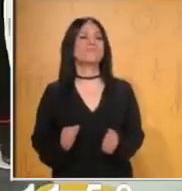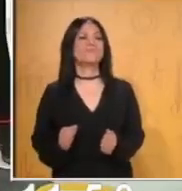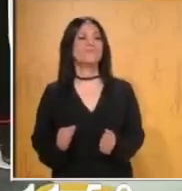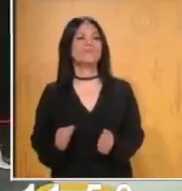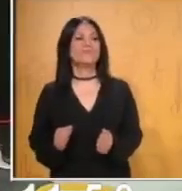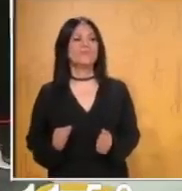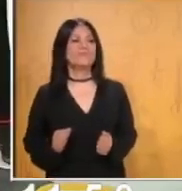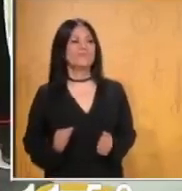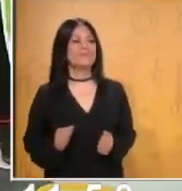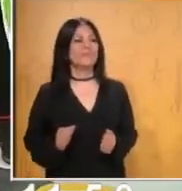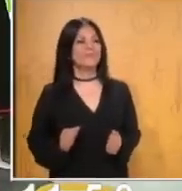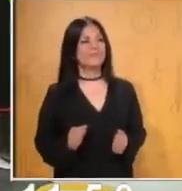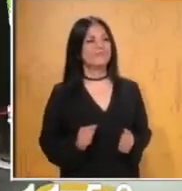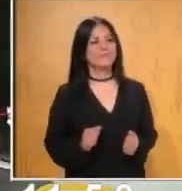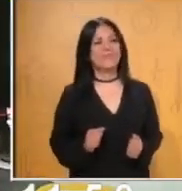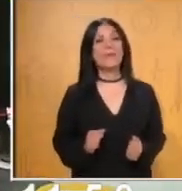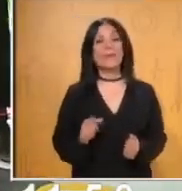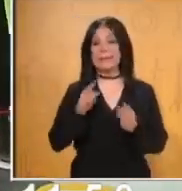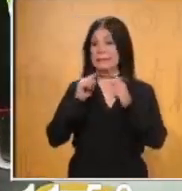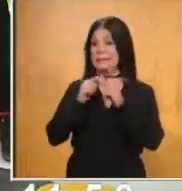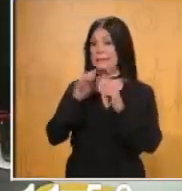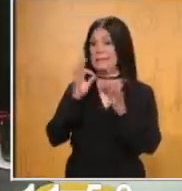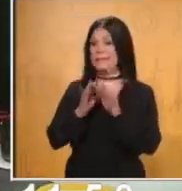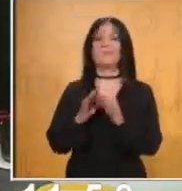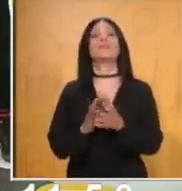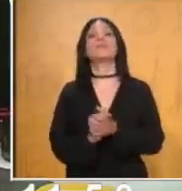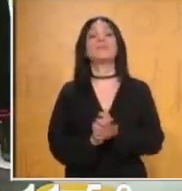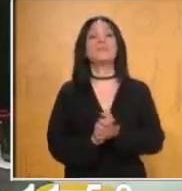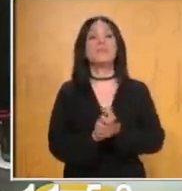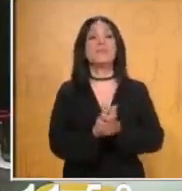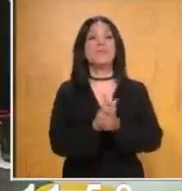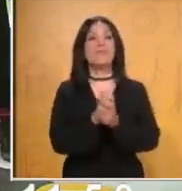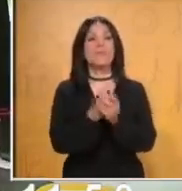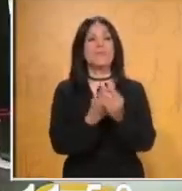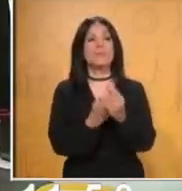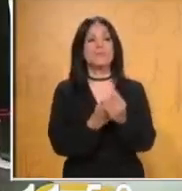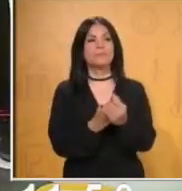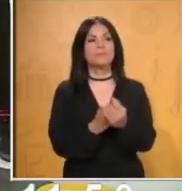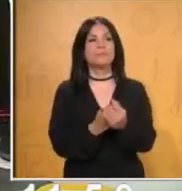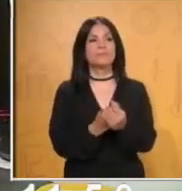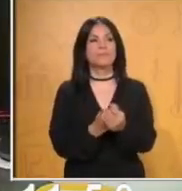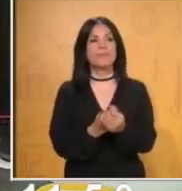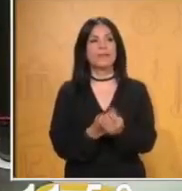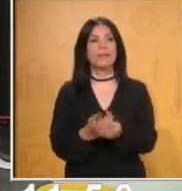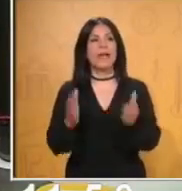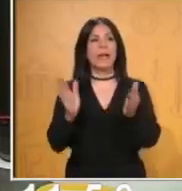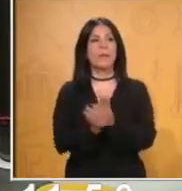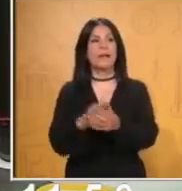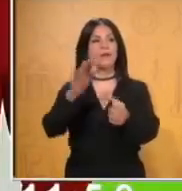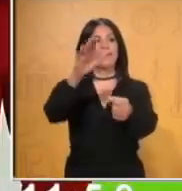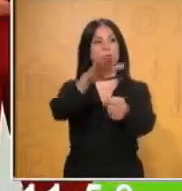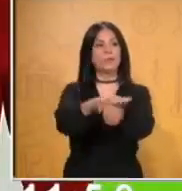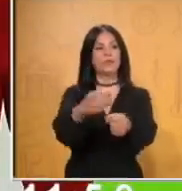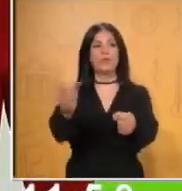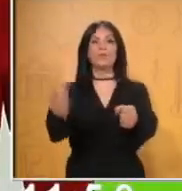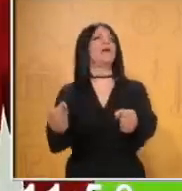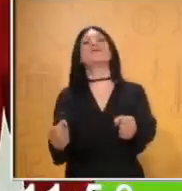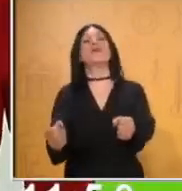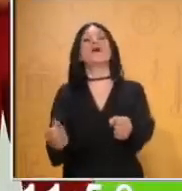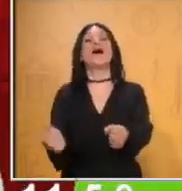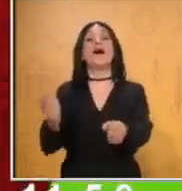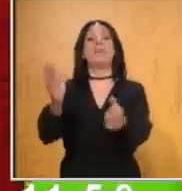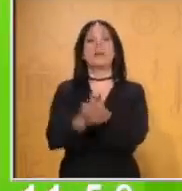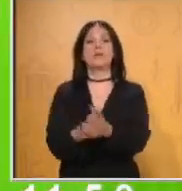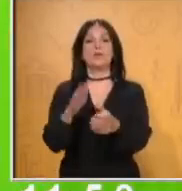el principito. Okay. Lista, maestra. Listo, Manuel. Venga, listo. Vamos a hacerlo. 1, 2, 3. Aplauso, tu puño, tu